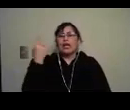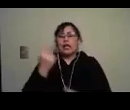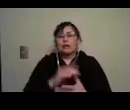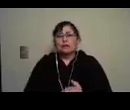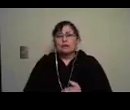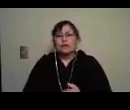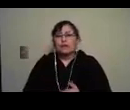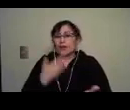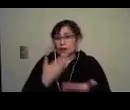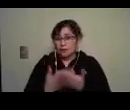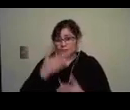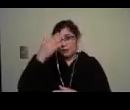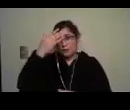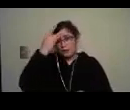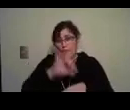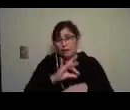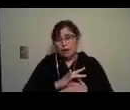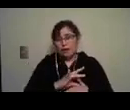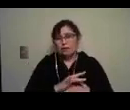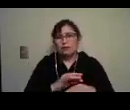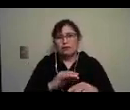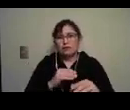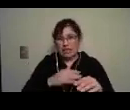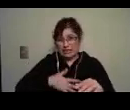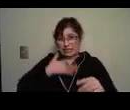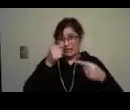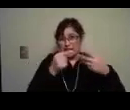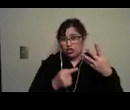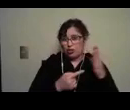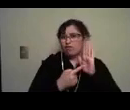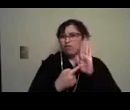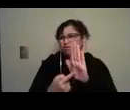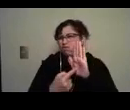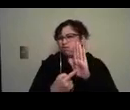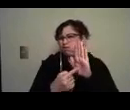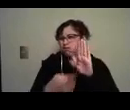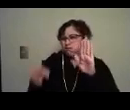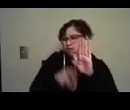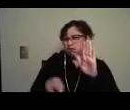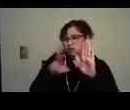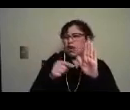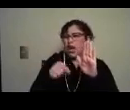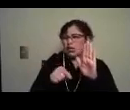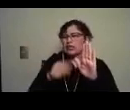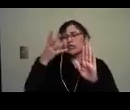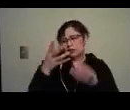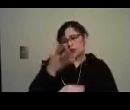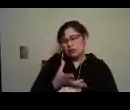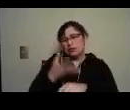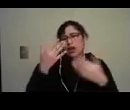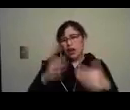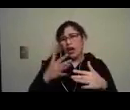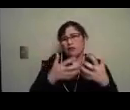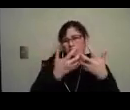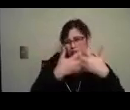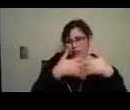la enfermedad está mucho más mal, cuando los síntomas se comienzan a manifestar, ya es porque ya ha habido una pérdida importante